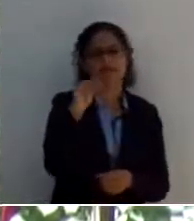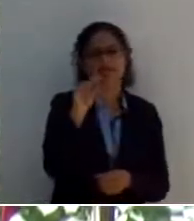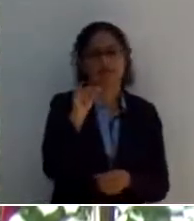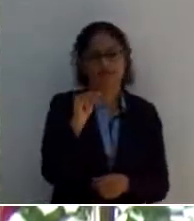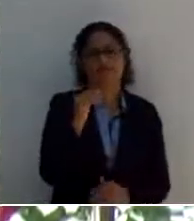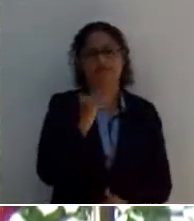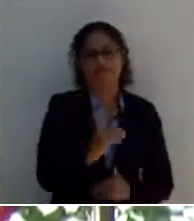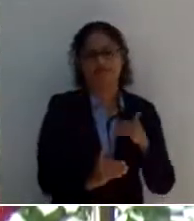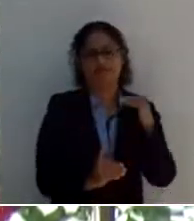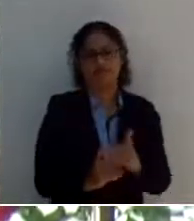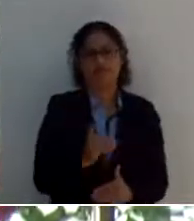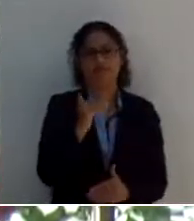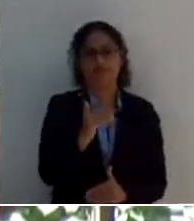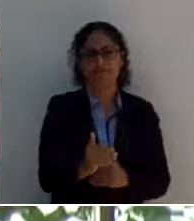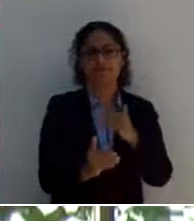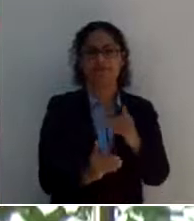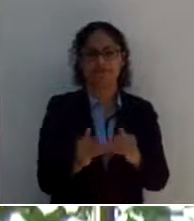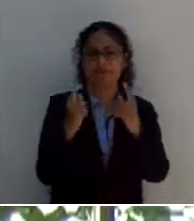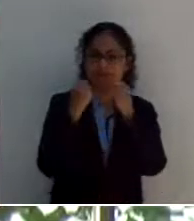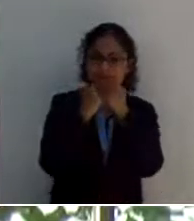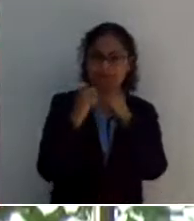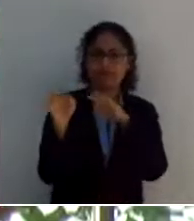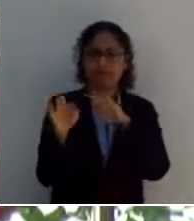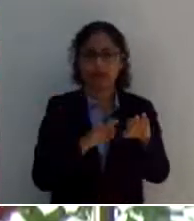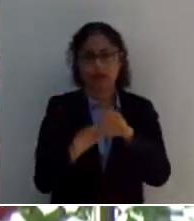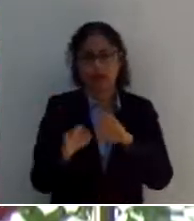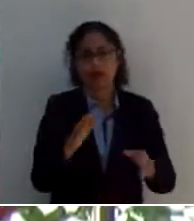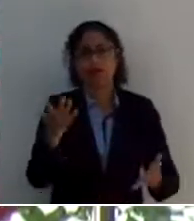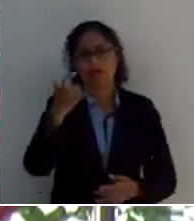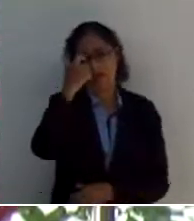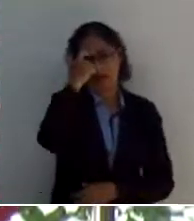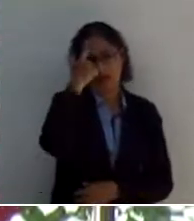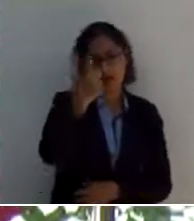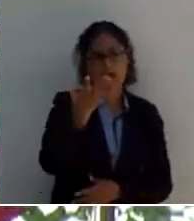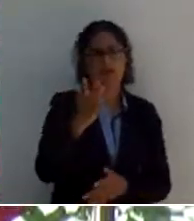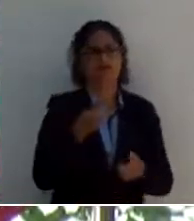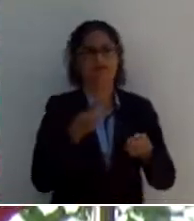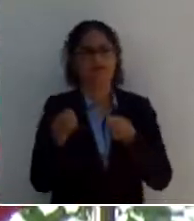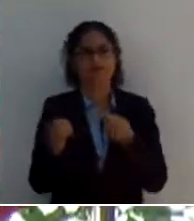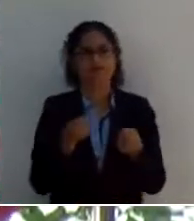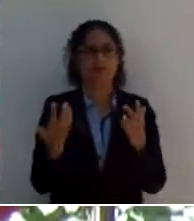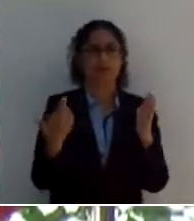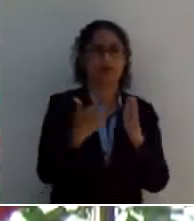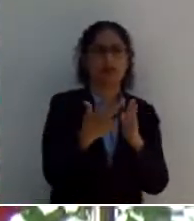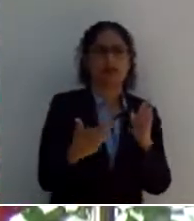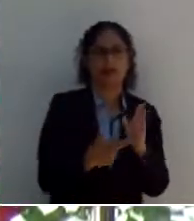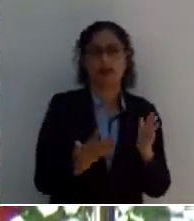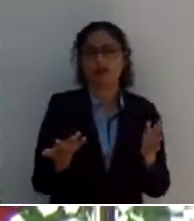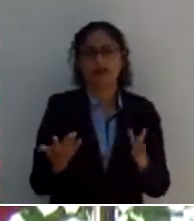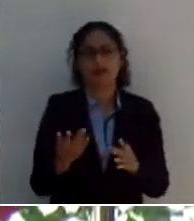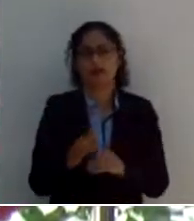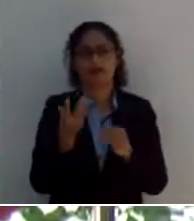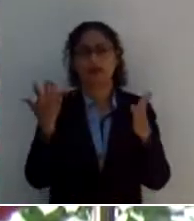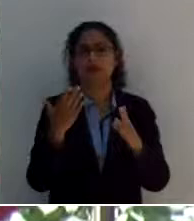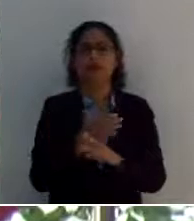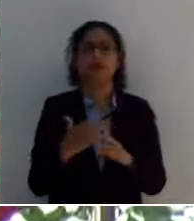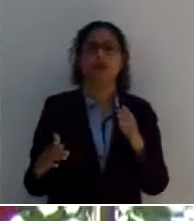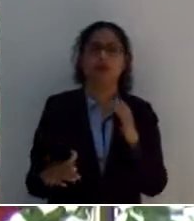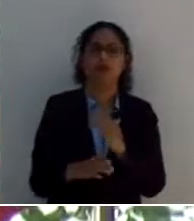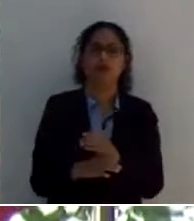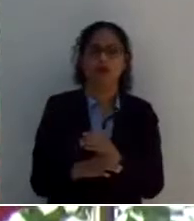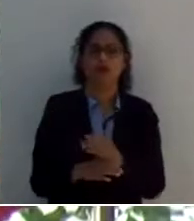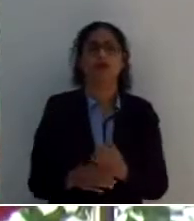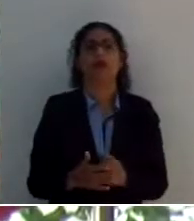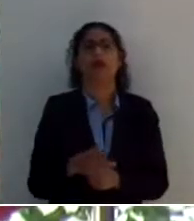proceso de trabajo, de creación de métodos, de reglas y de muchas cosas,